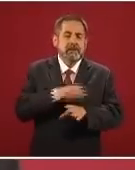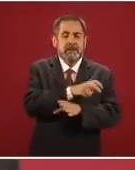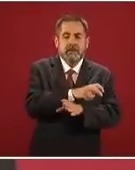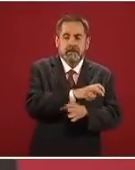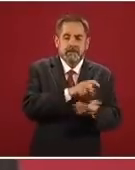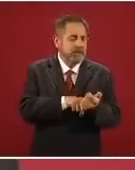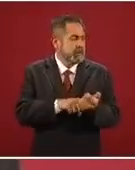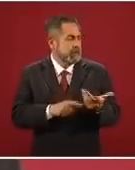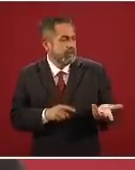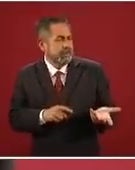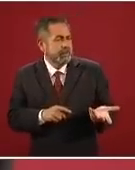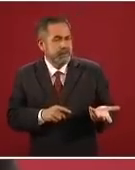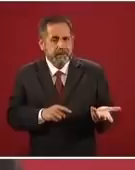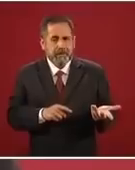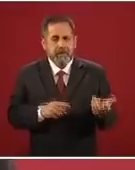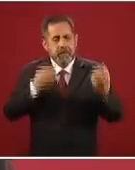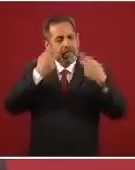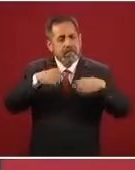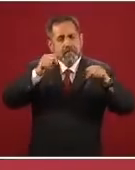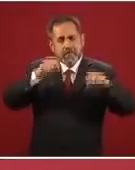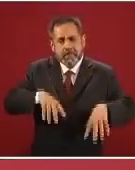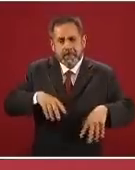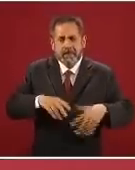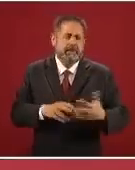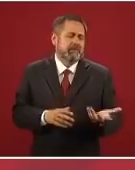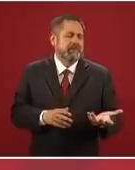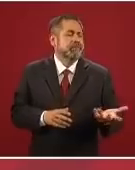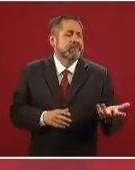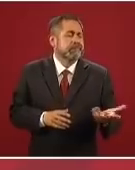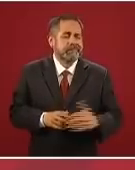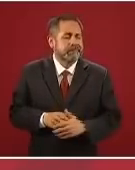eran y claudicaron.